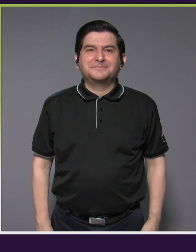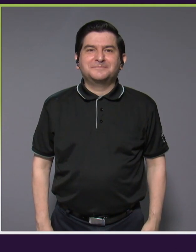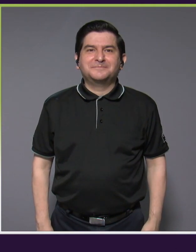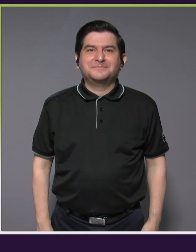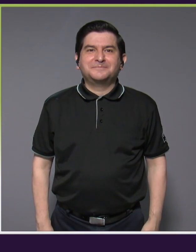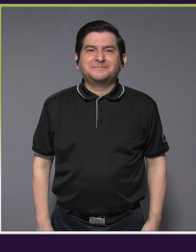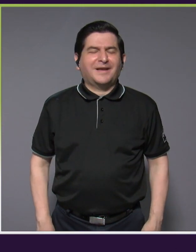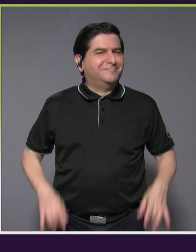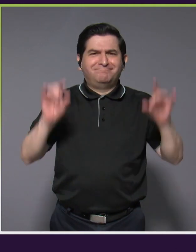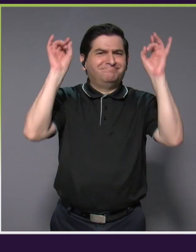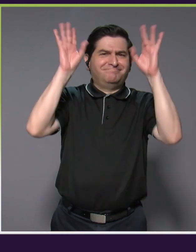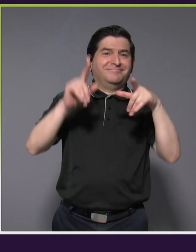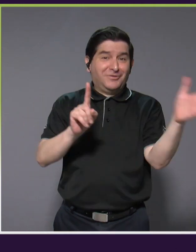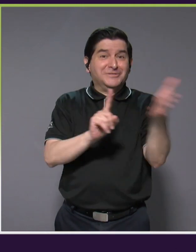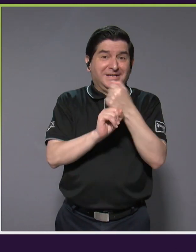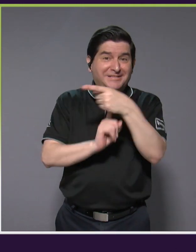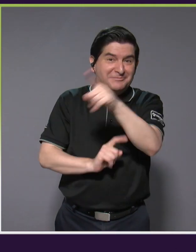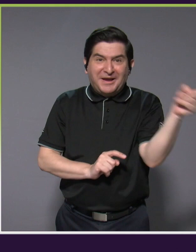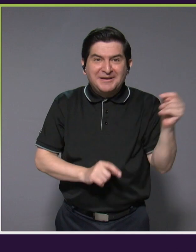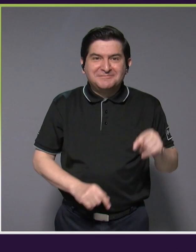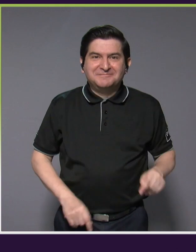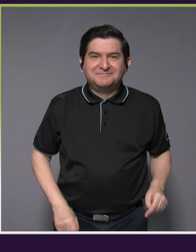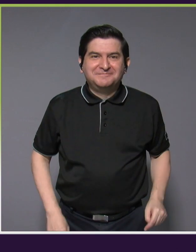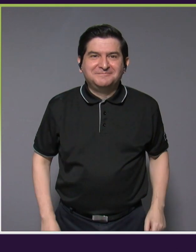¡Qué árbol, los agarré!